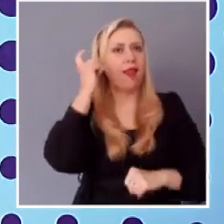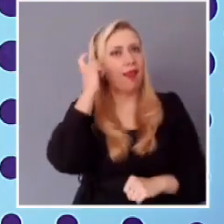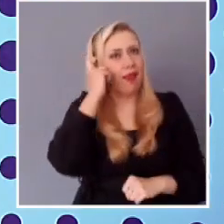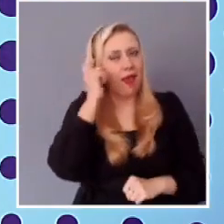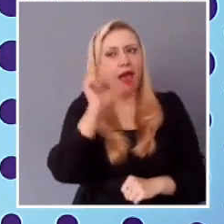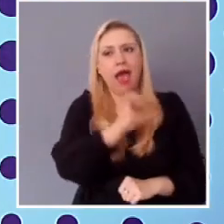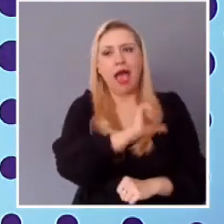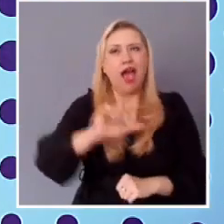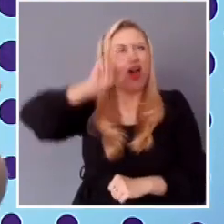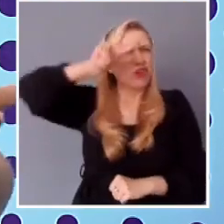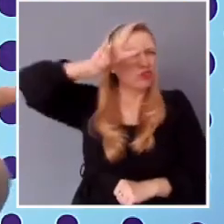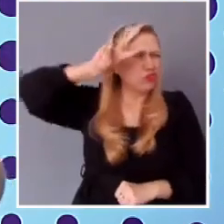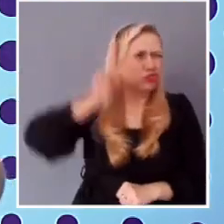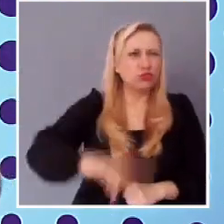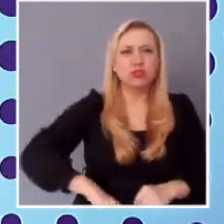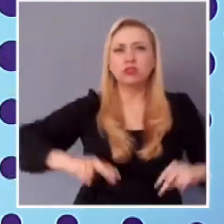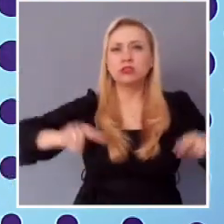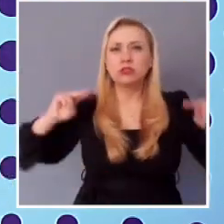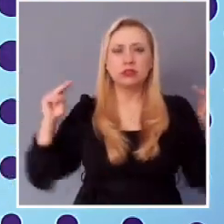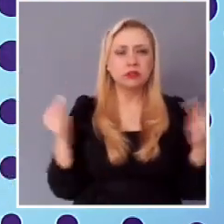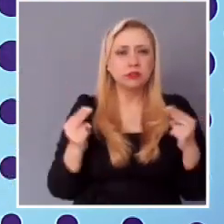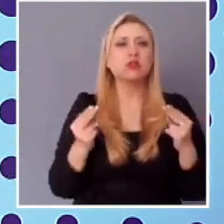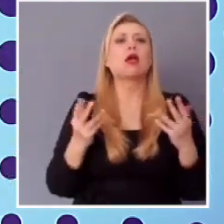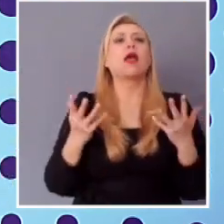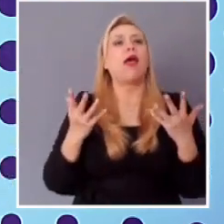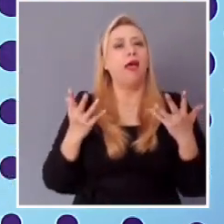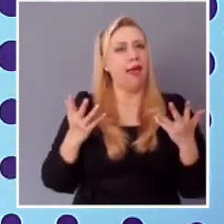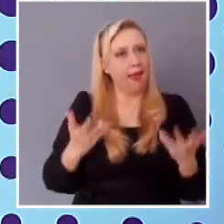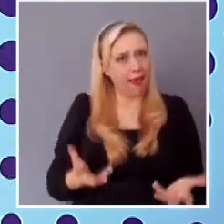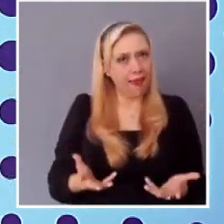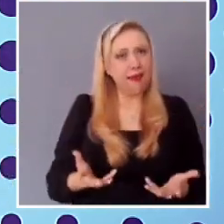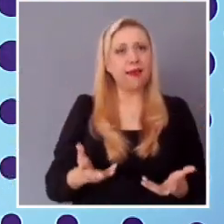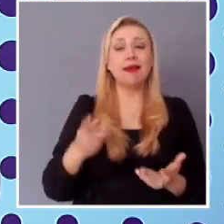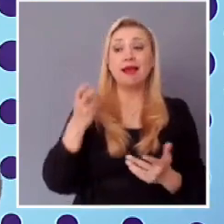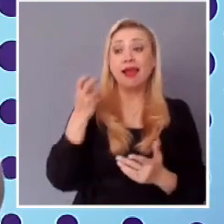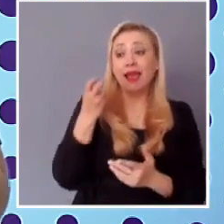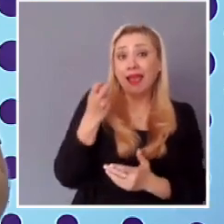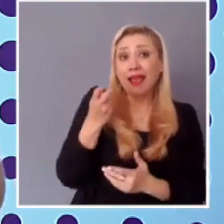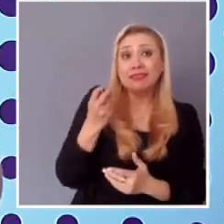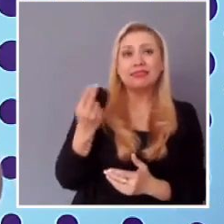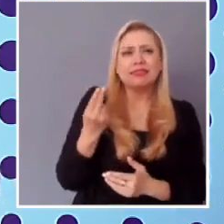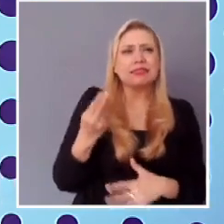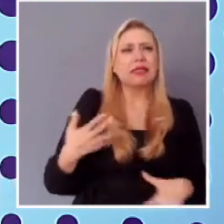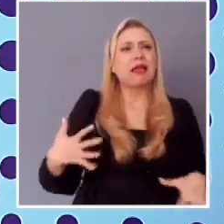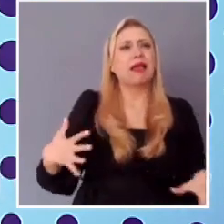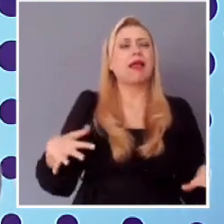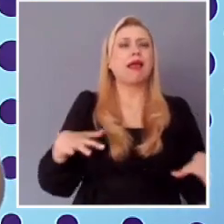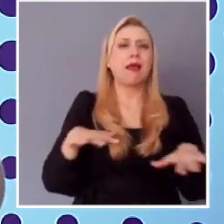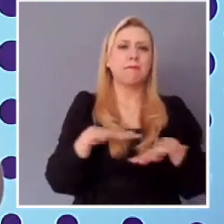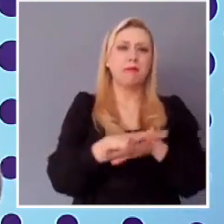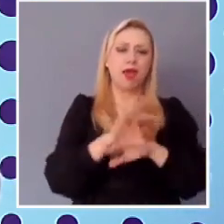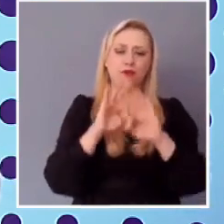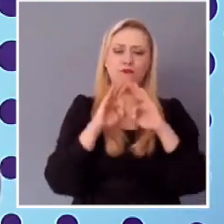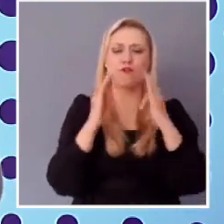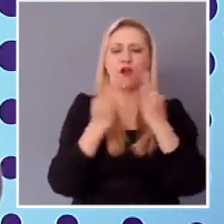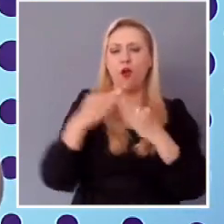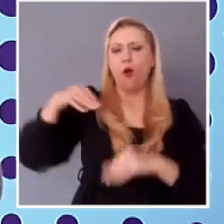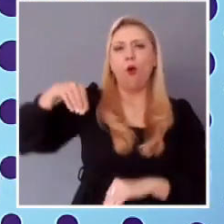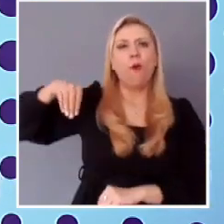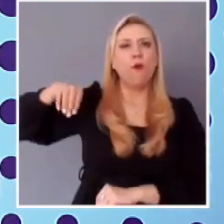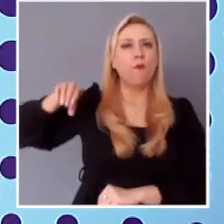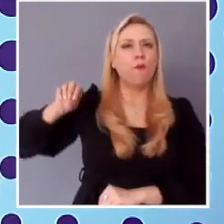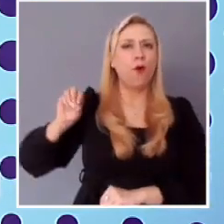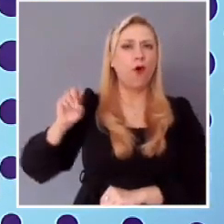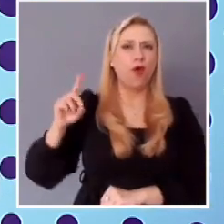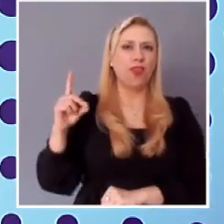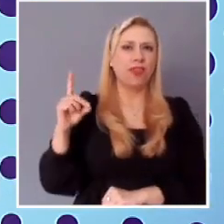mental esté permeada en todos los servicios de salud. Entonces, estos modelos, estas transiciones, pues se tienen que